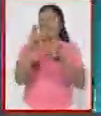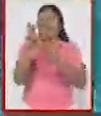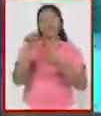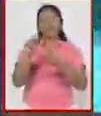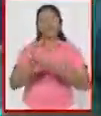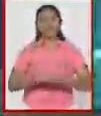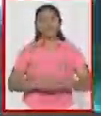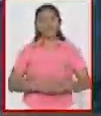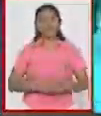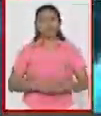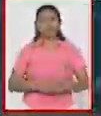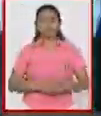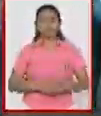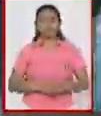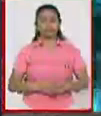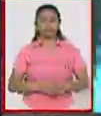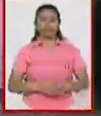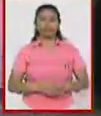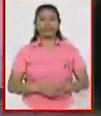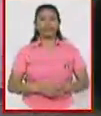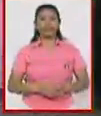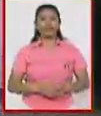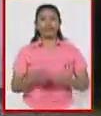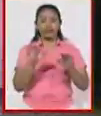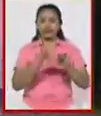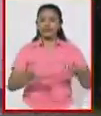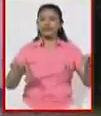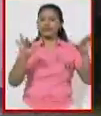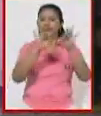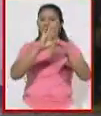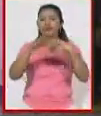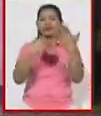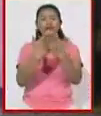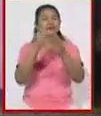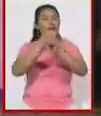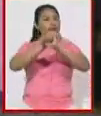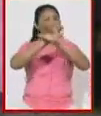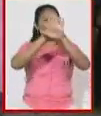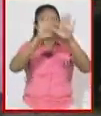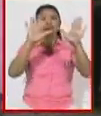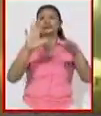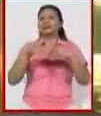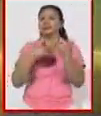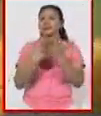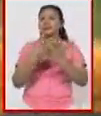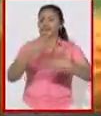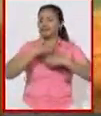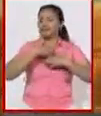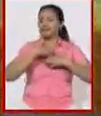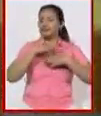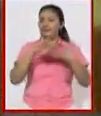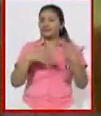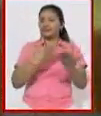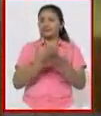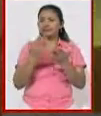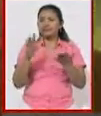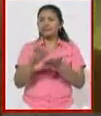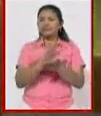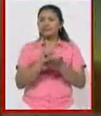y vandalismo. Lo que yo creo, sí, y es muy importante que todos lo tengamos claro, de que toda manifestación